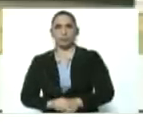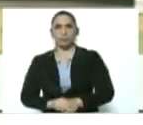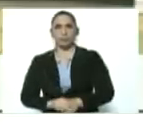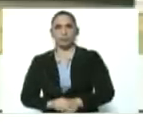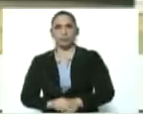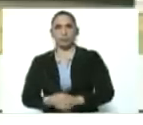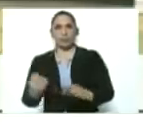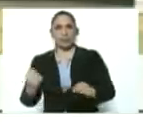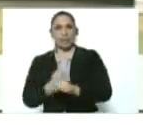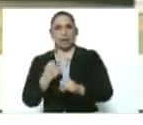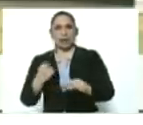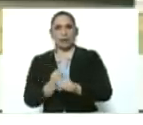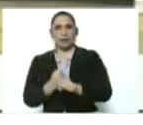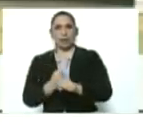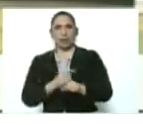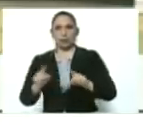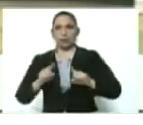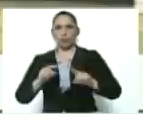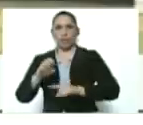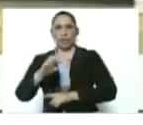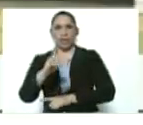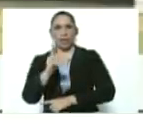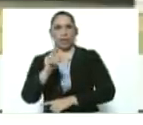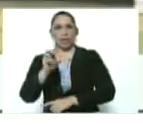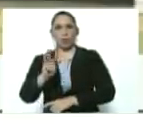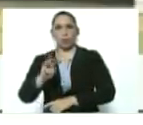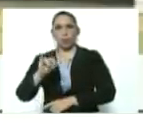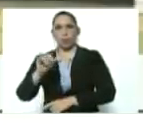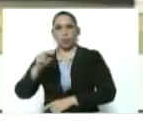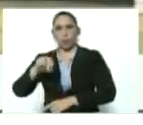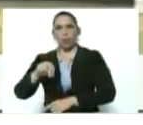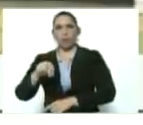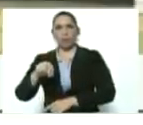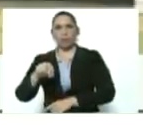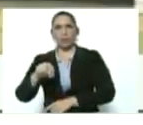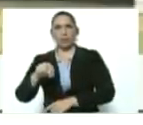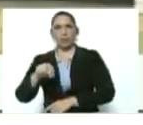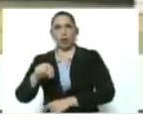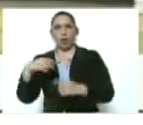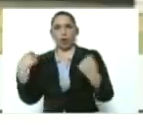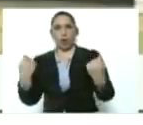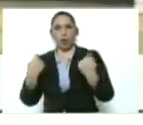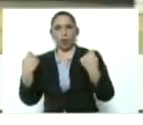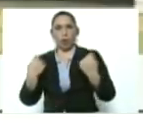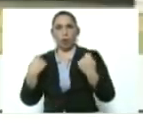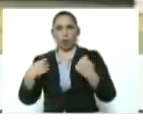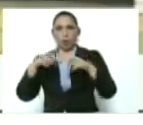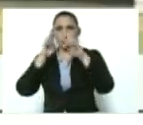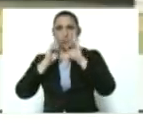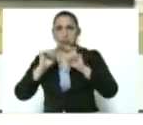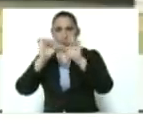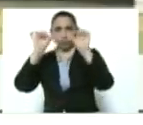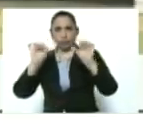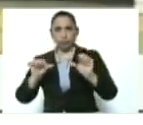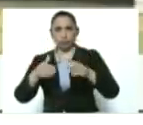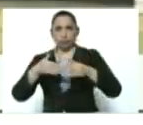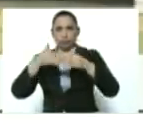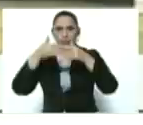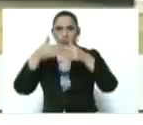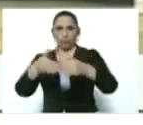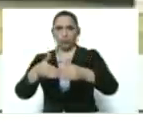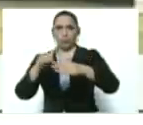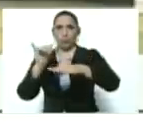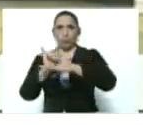trabajador dinámico edwin rojas en las jornadas de desinfección del sistema de ferry cumaná